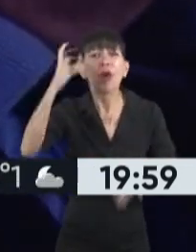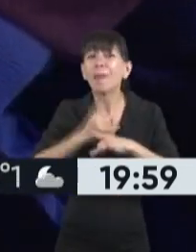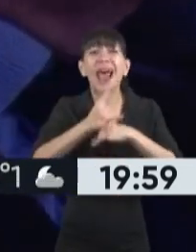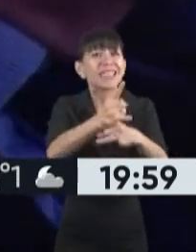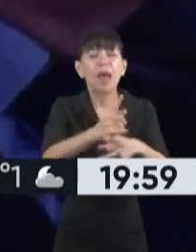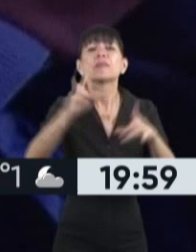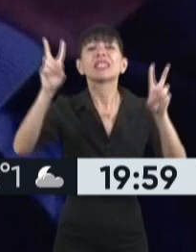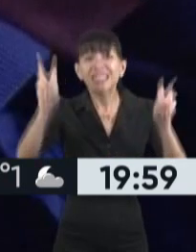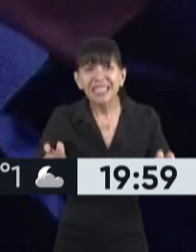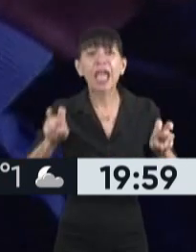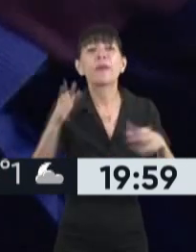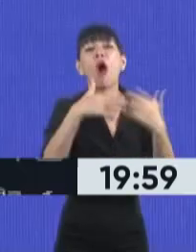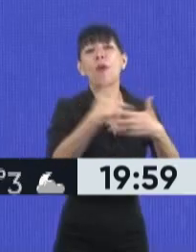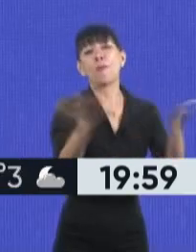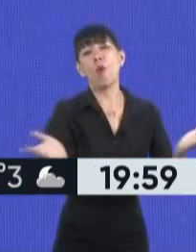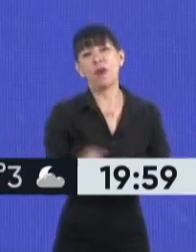Ahora,